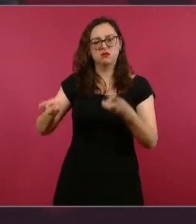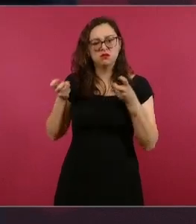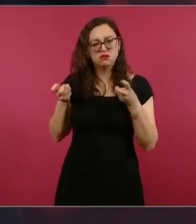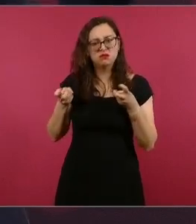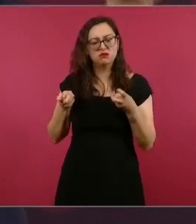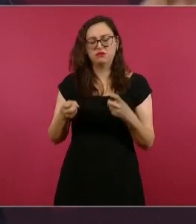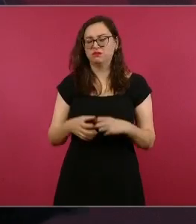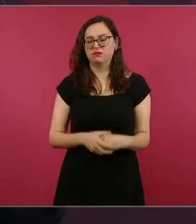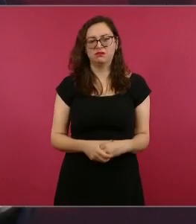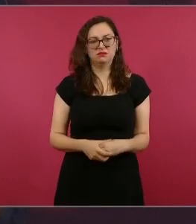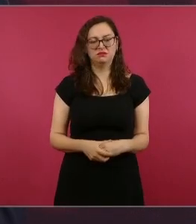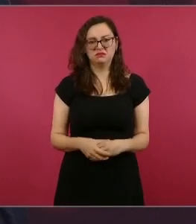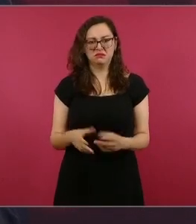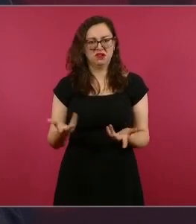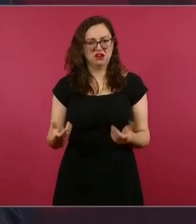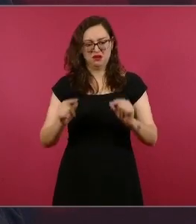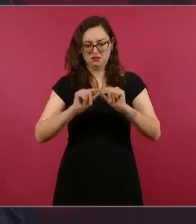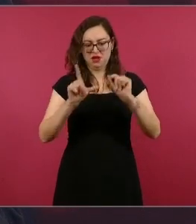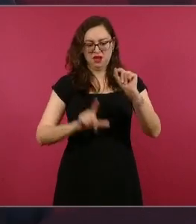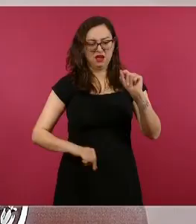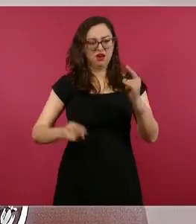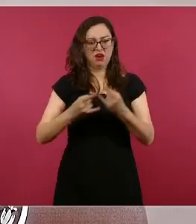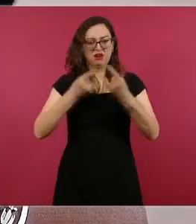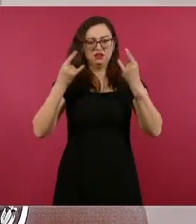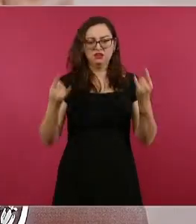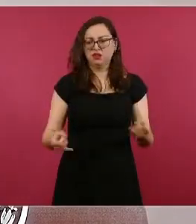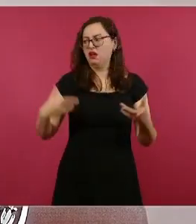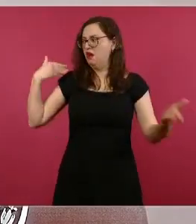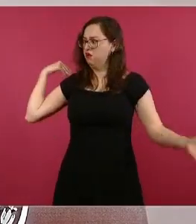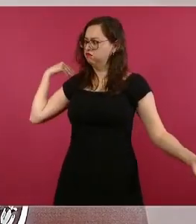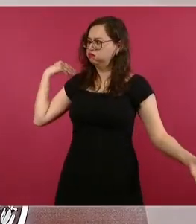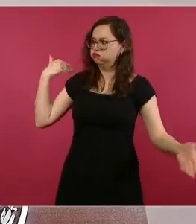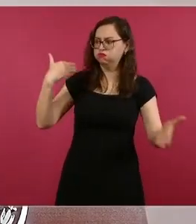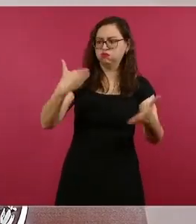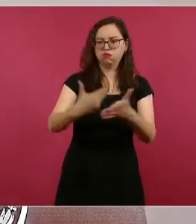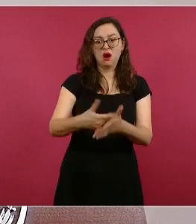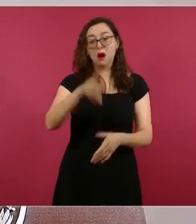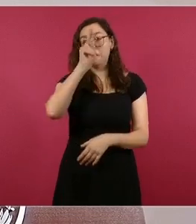en toda la historia, fue cuando más saquearon,